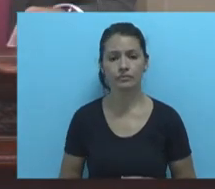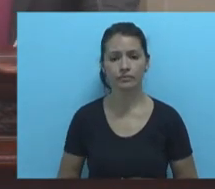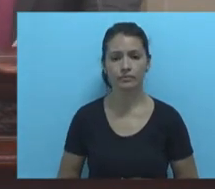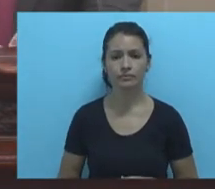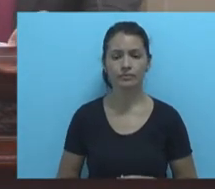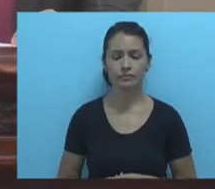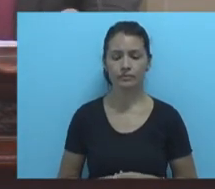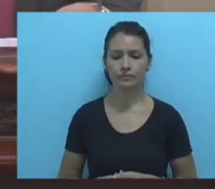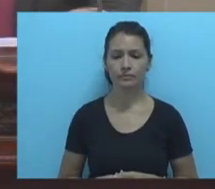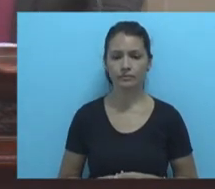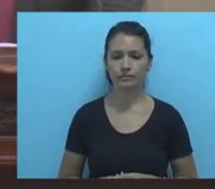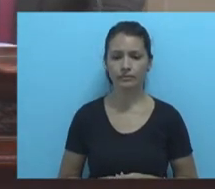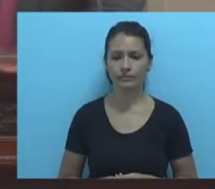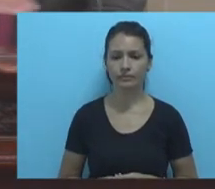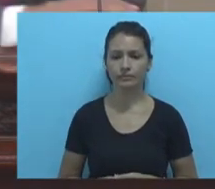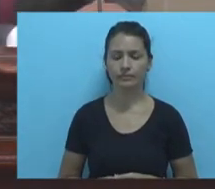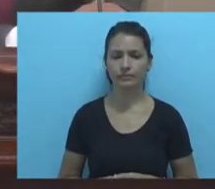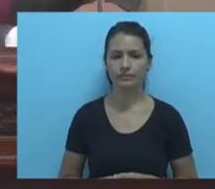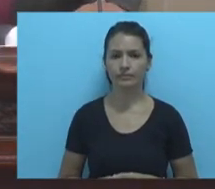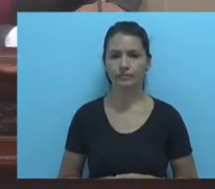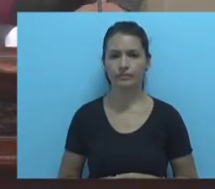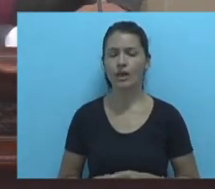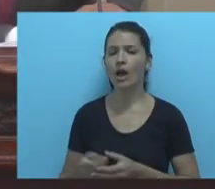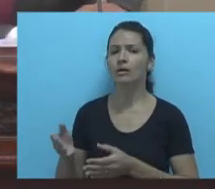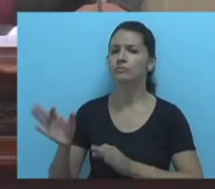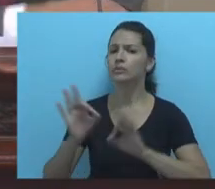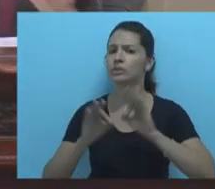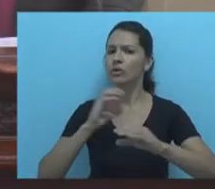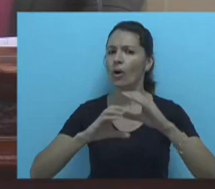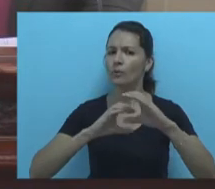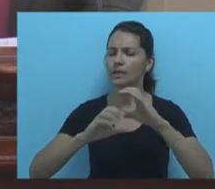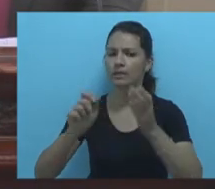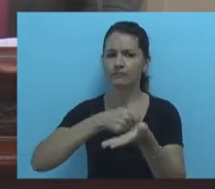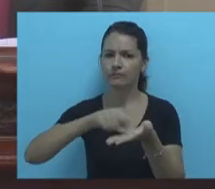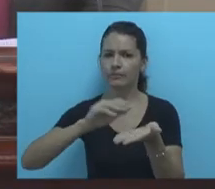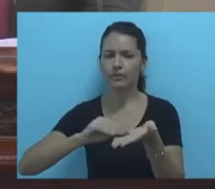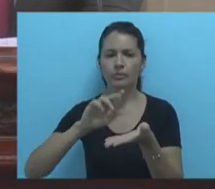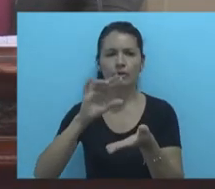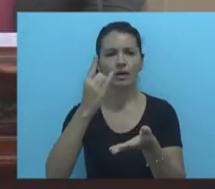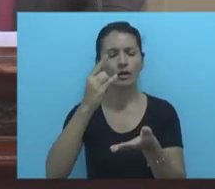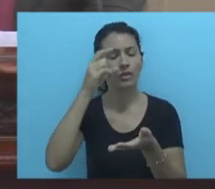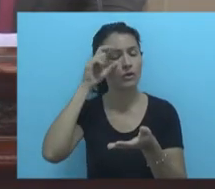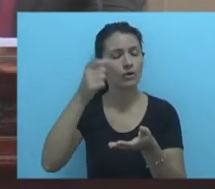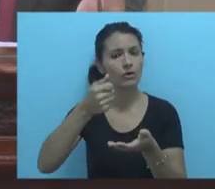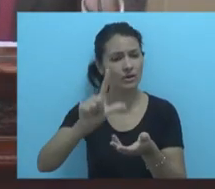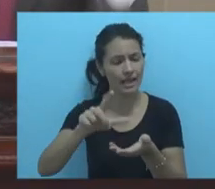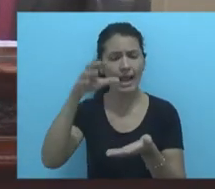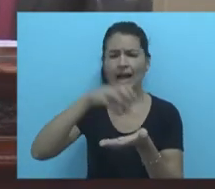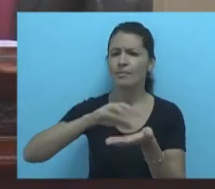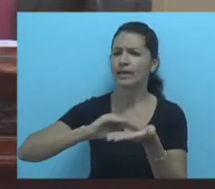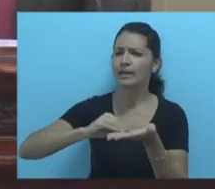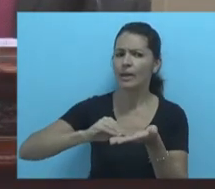Ingreso y pedido de tratamiento sobre tabla, un proyecto de comunicación del diputado Real, donde la Cámara de Diputados de la provincia vería con agrado que el